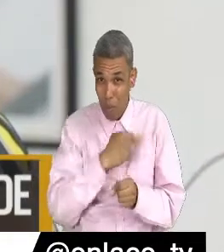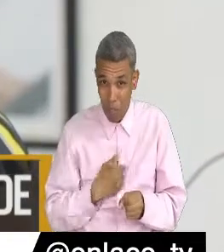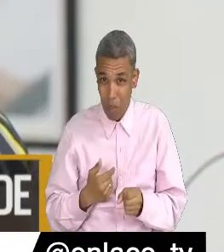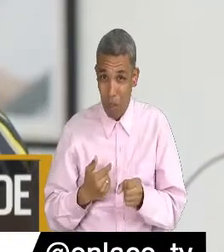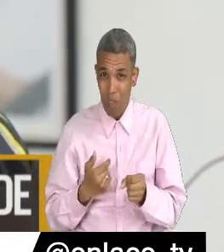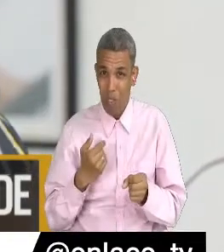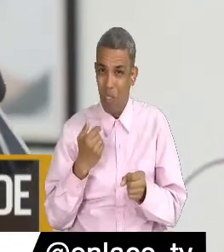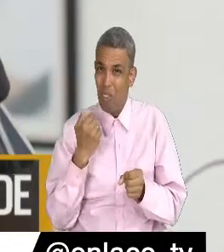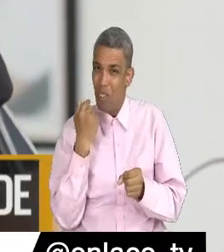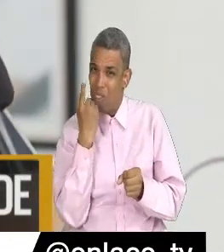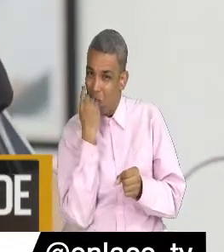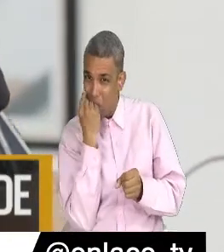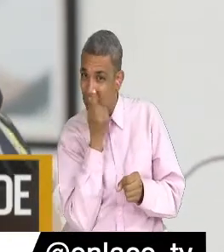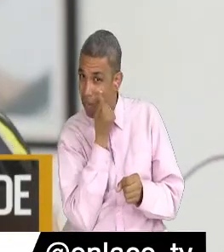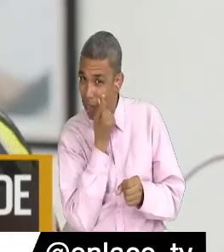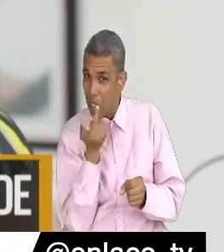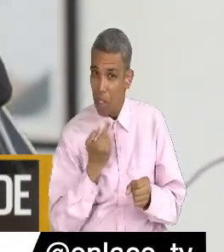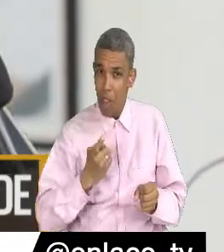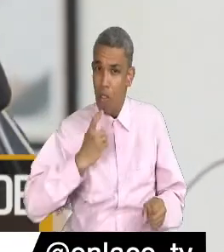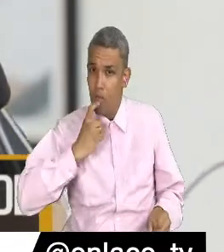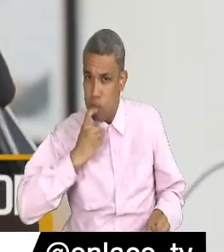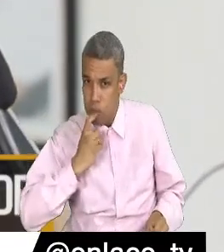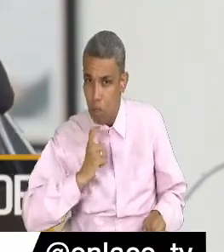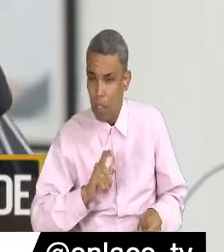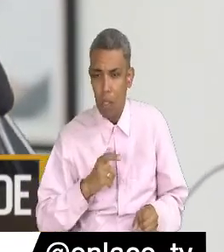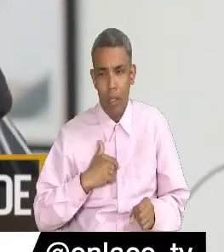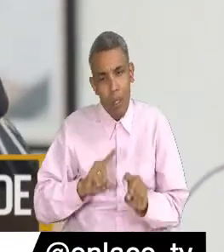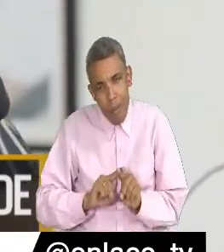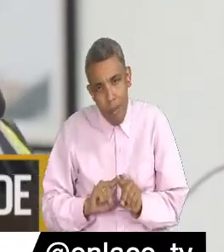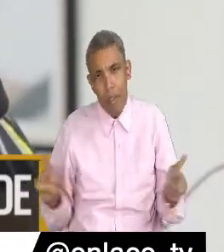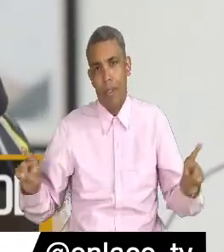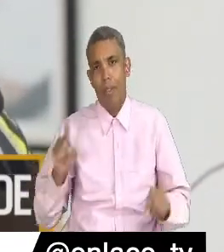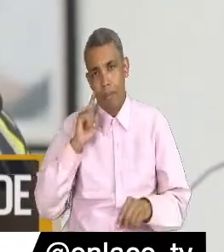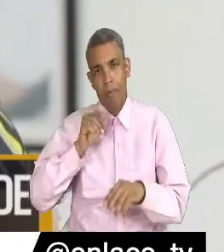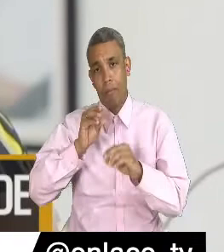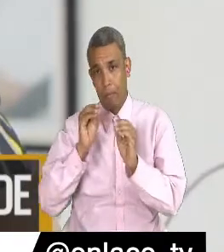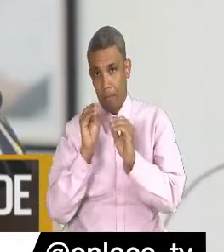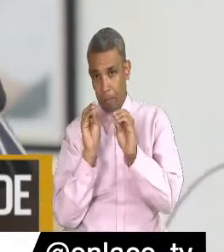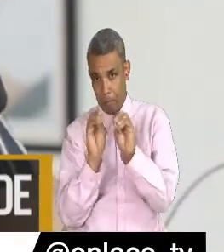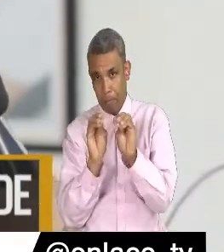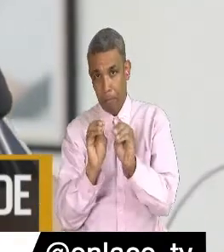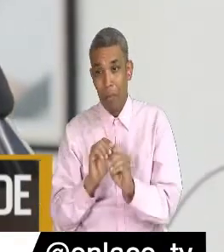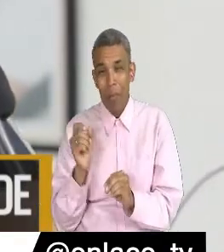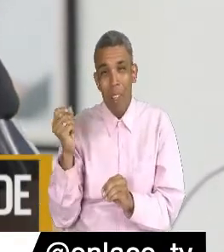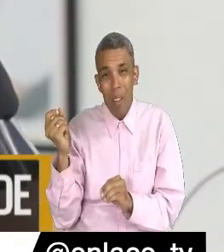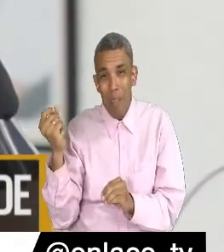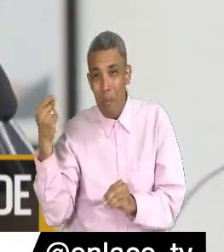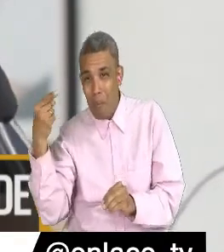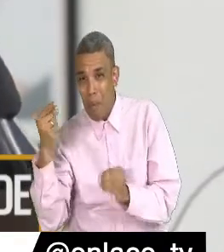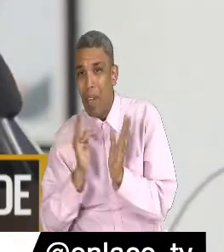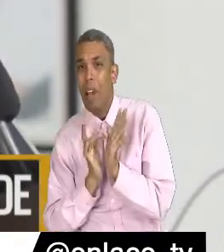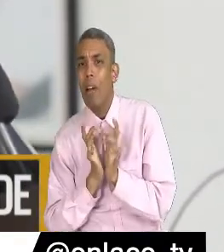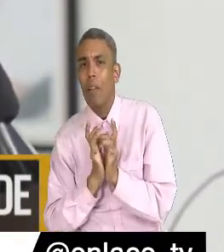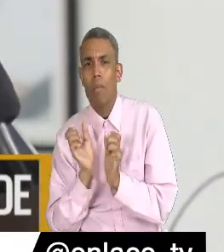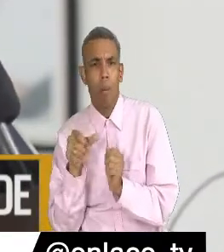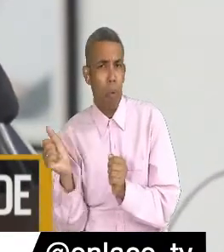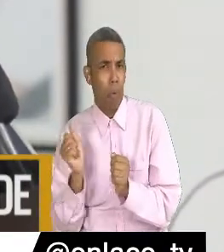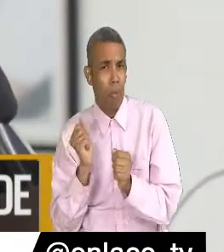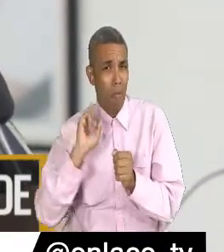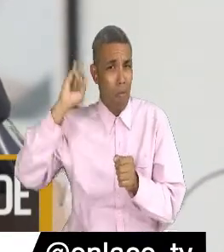refinería, es eventos totalmente diferentes. Primero de abril es un evento político que viene